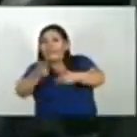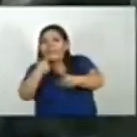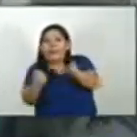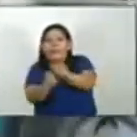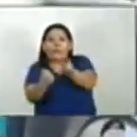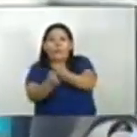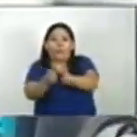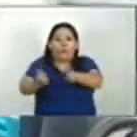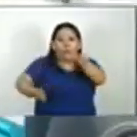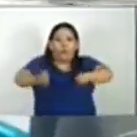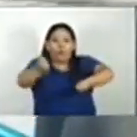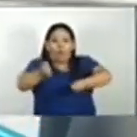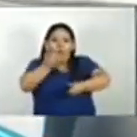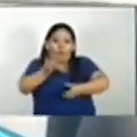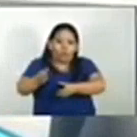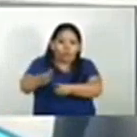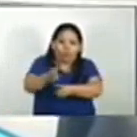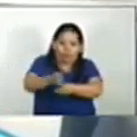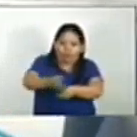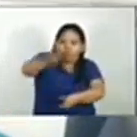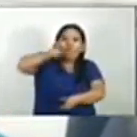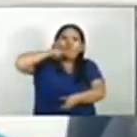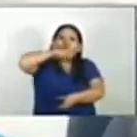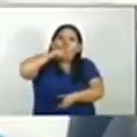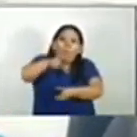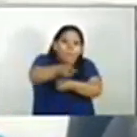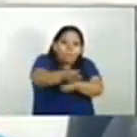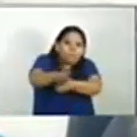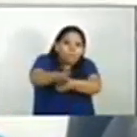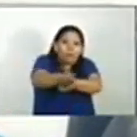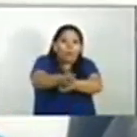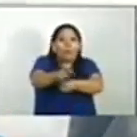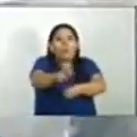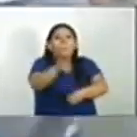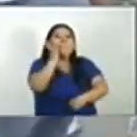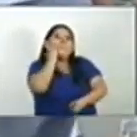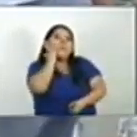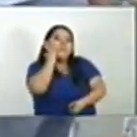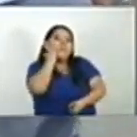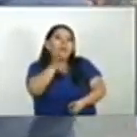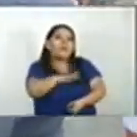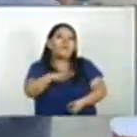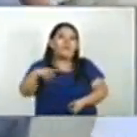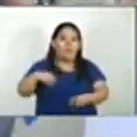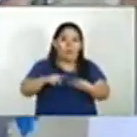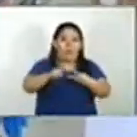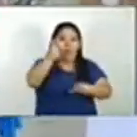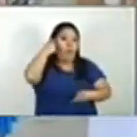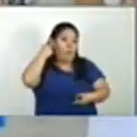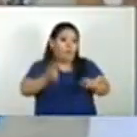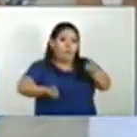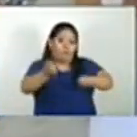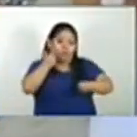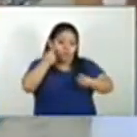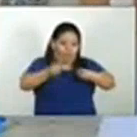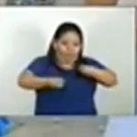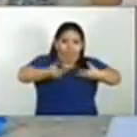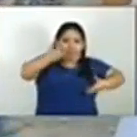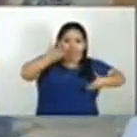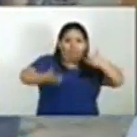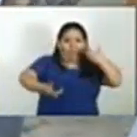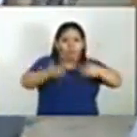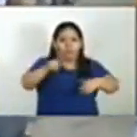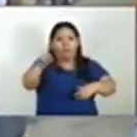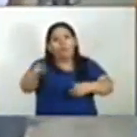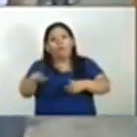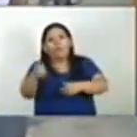y otras personas con extinguidores, por lo que él y una madre de familia resultaron con quemaduras, mientras que los cuerpos